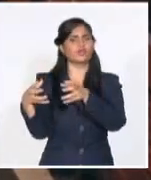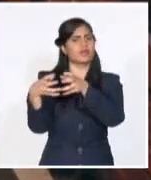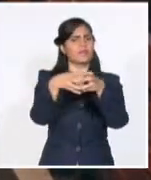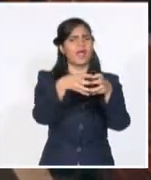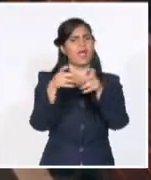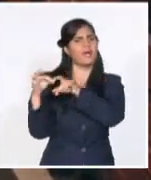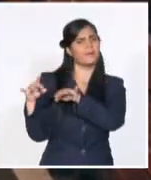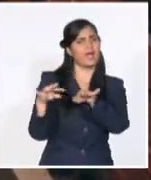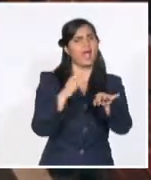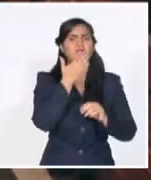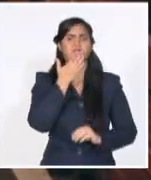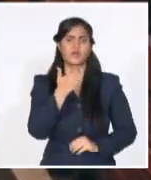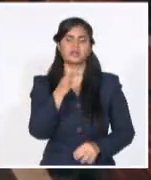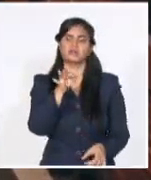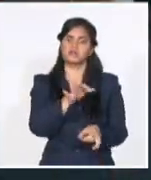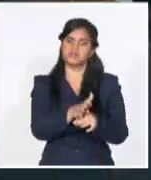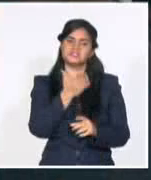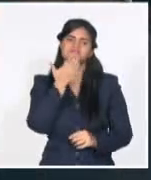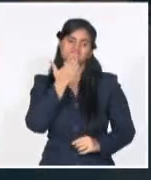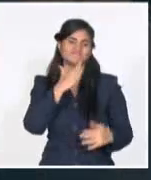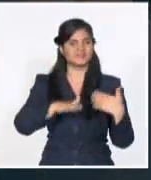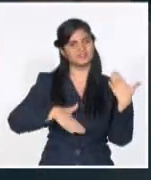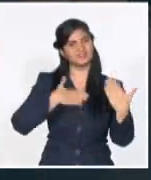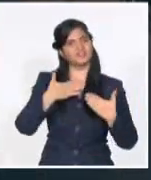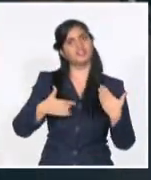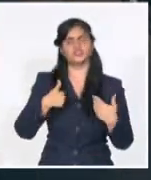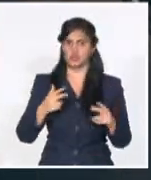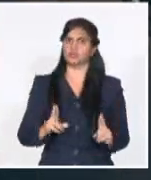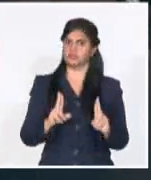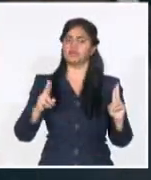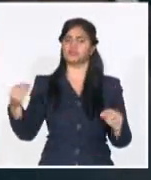es la mejor manera de empezarlo todo, creo.